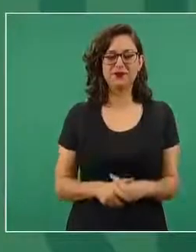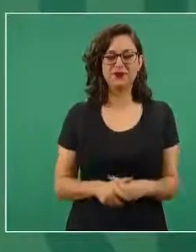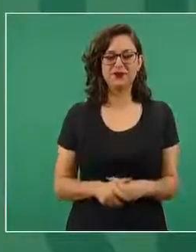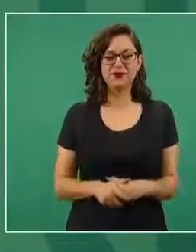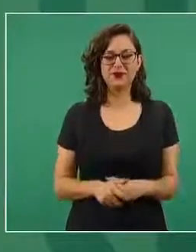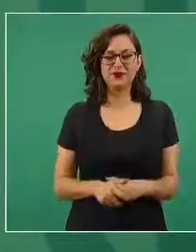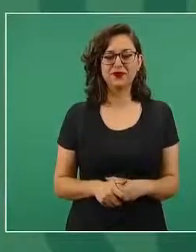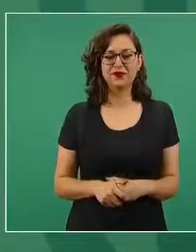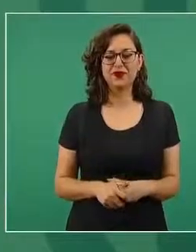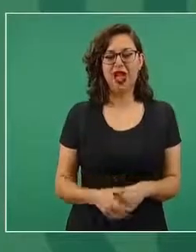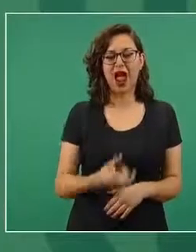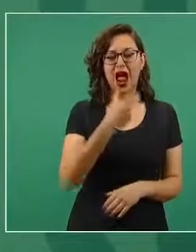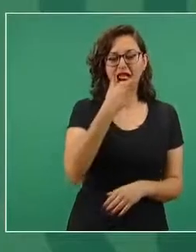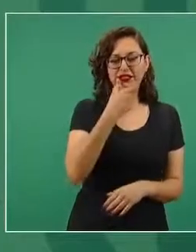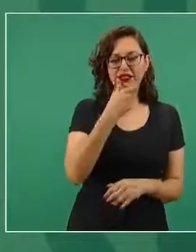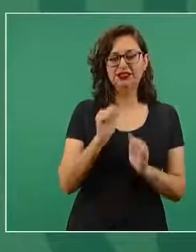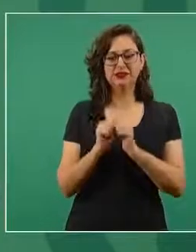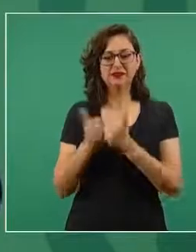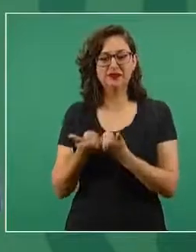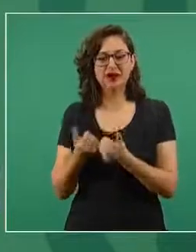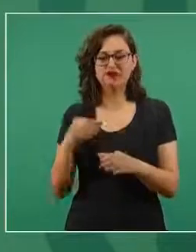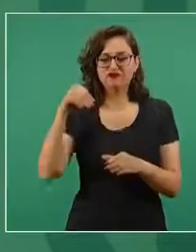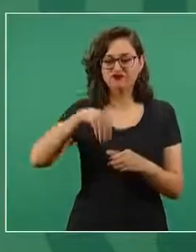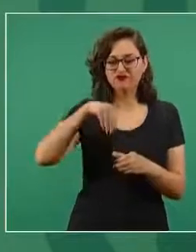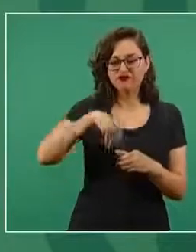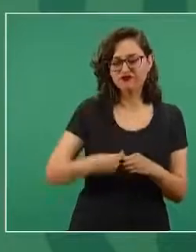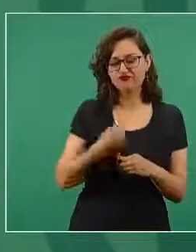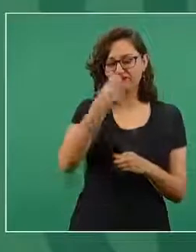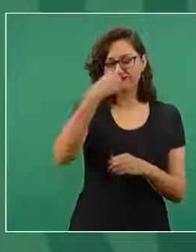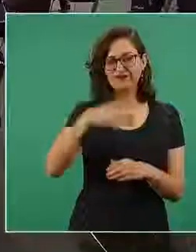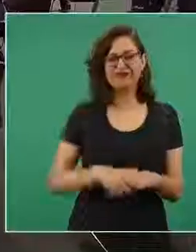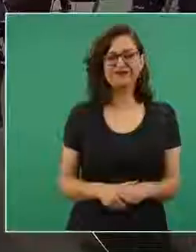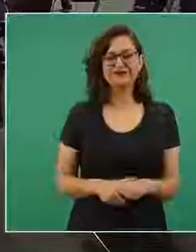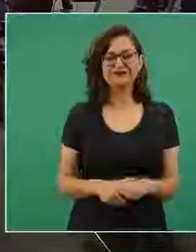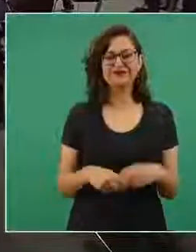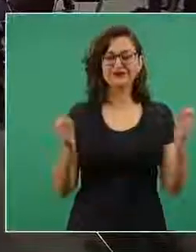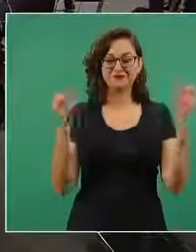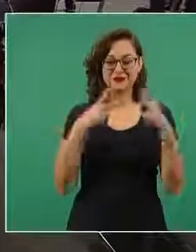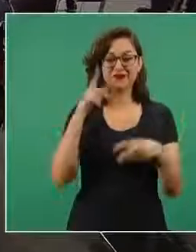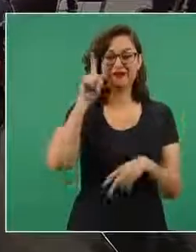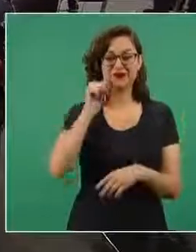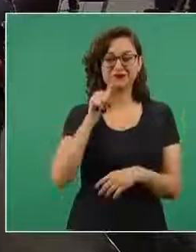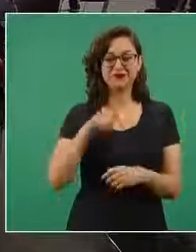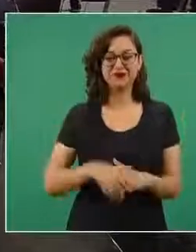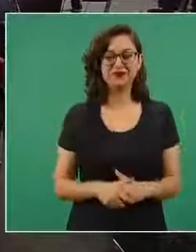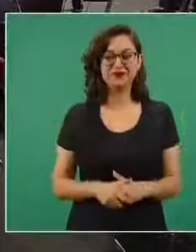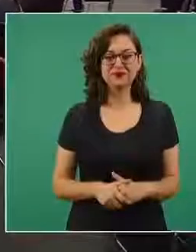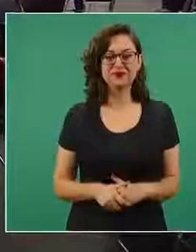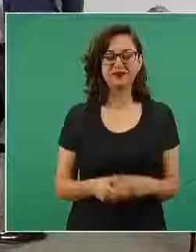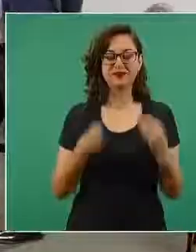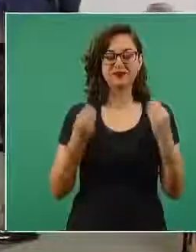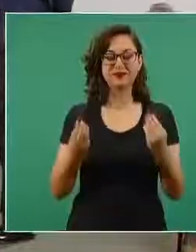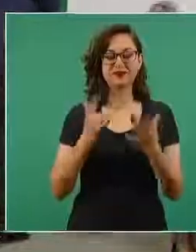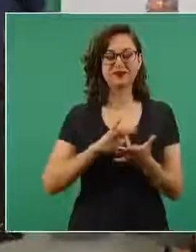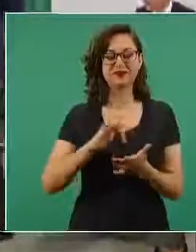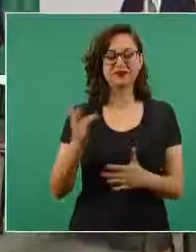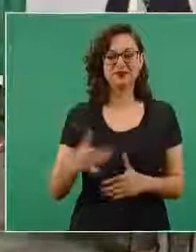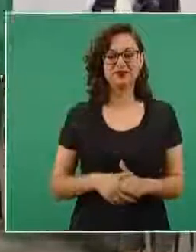con galleta y con pan chopeado. Nos vemos entonces mañana. Muchas gracias.